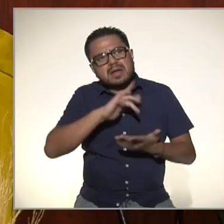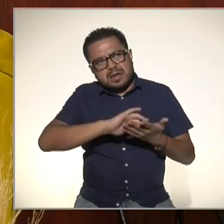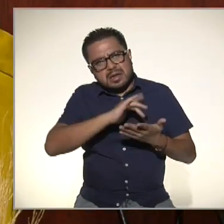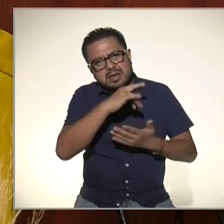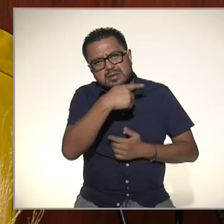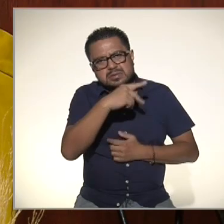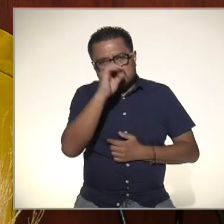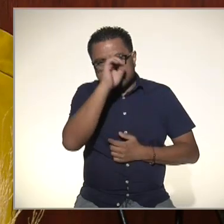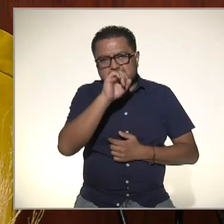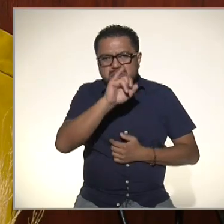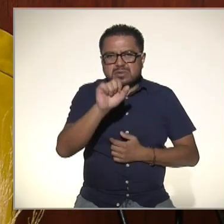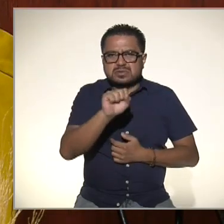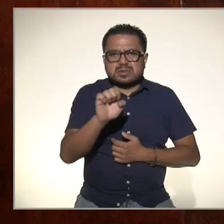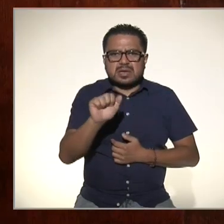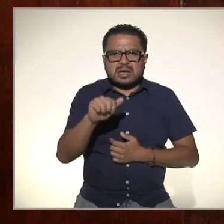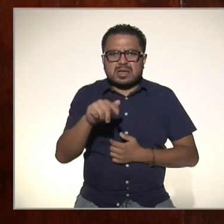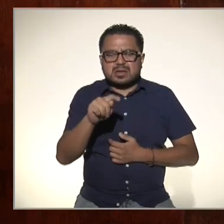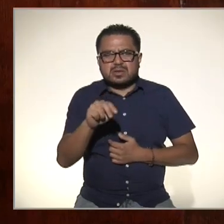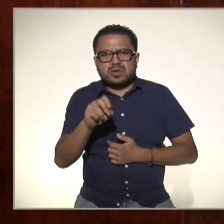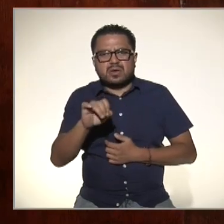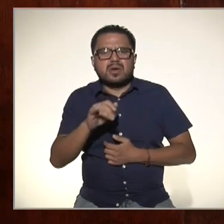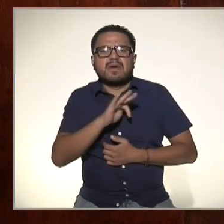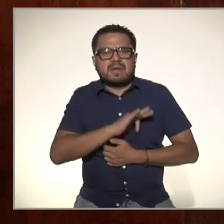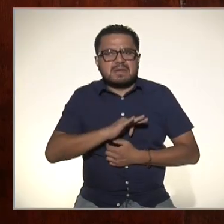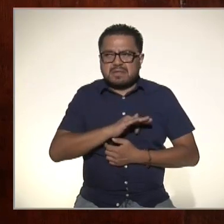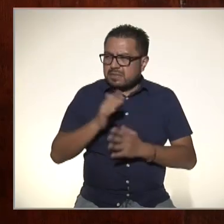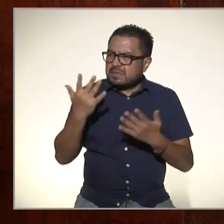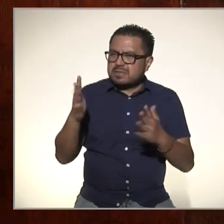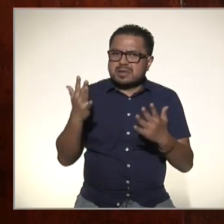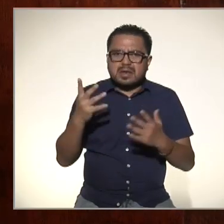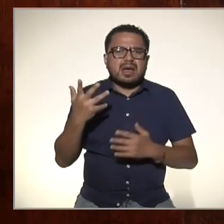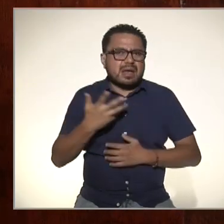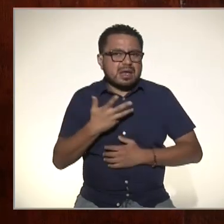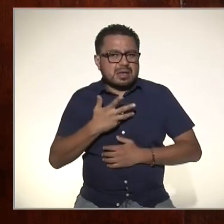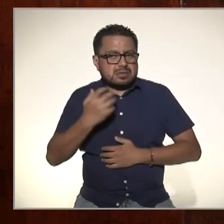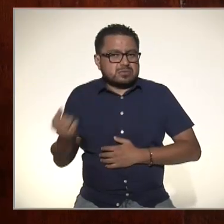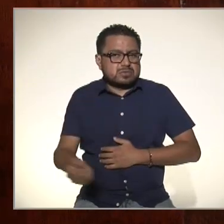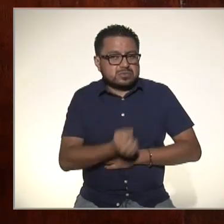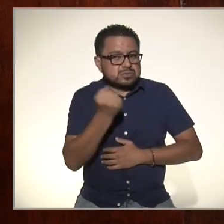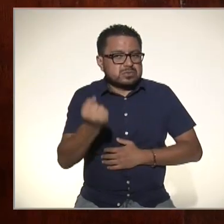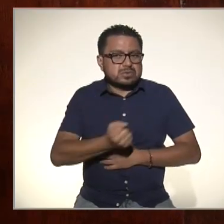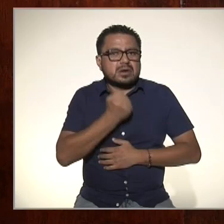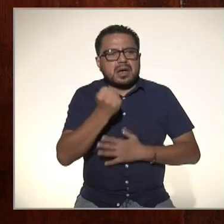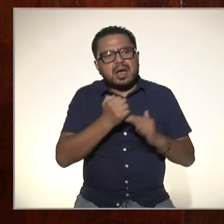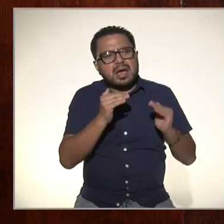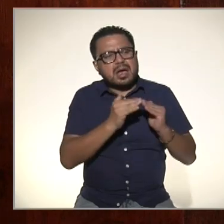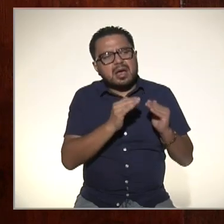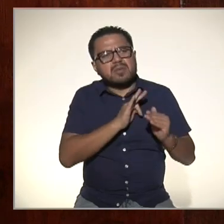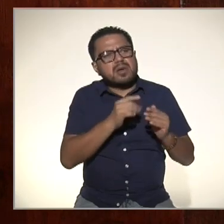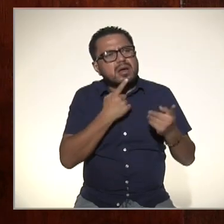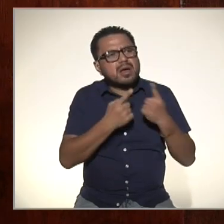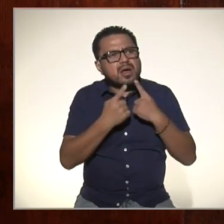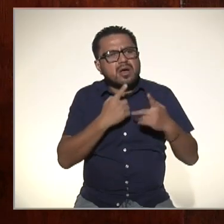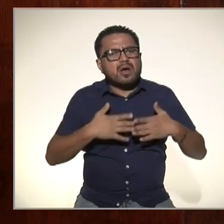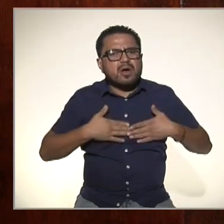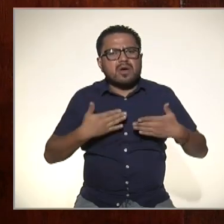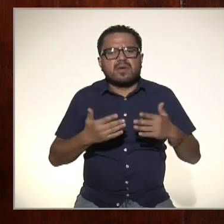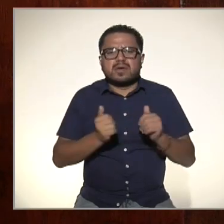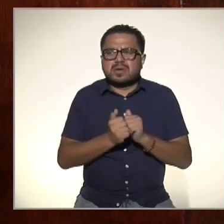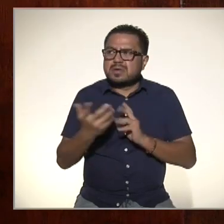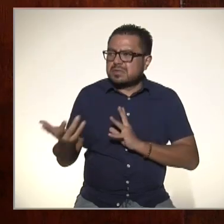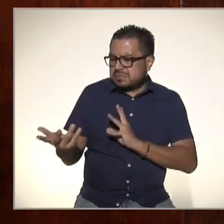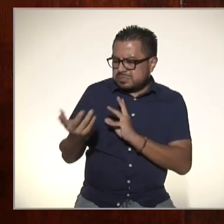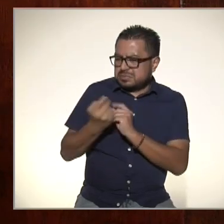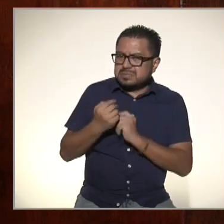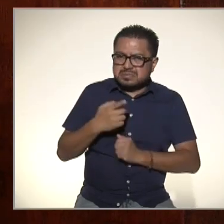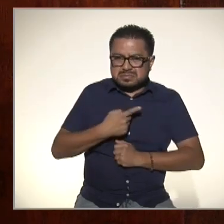comentario. José Antonio los felicita y dice que bueno, ha tenido la suerte de estar en casa y poder estar dialogando en confianza con nosotros.